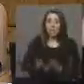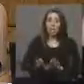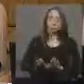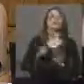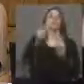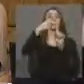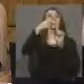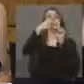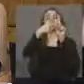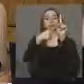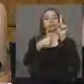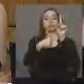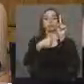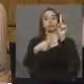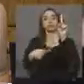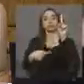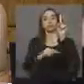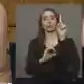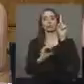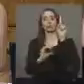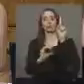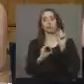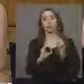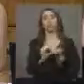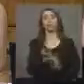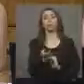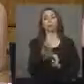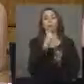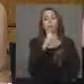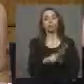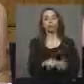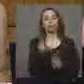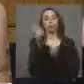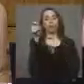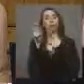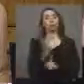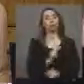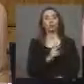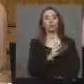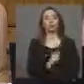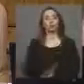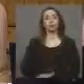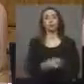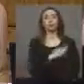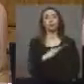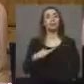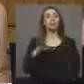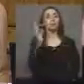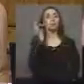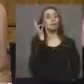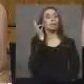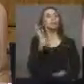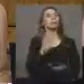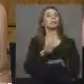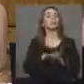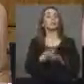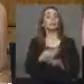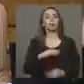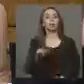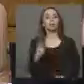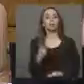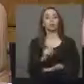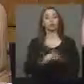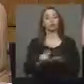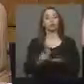veces baja de cero. Quiero pedir un oficio, señor Presidente, a la Ministra de Salud, a la Subsecretaria de